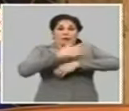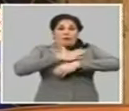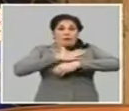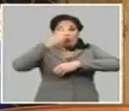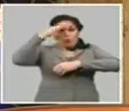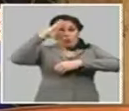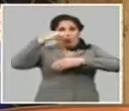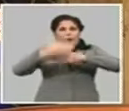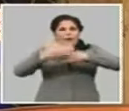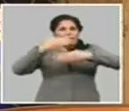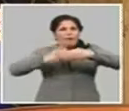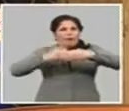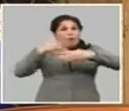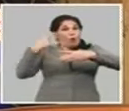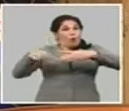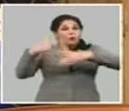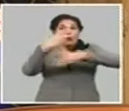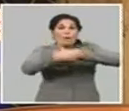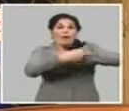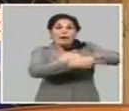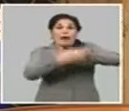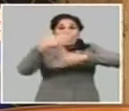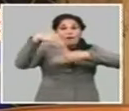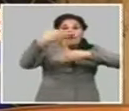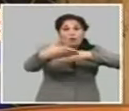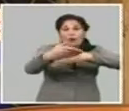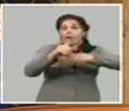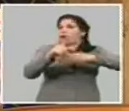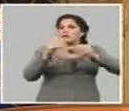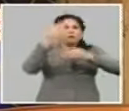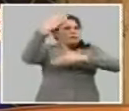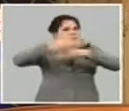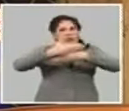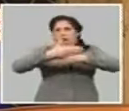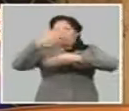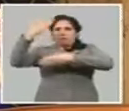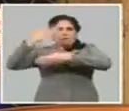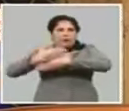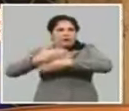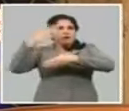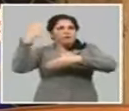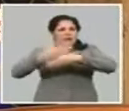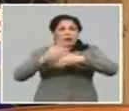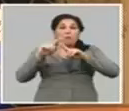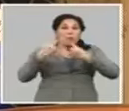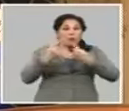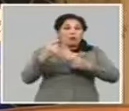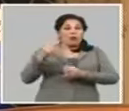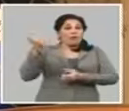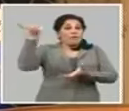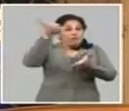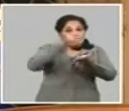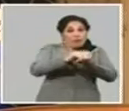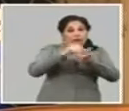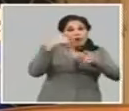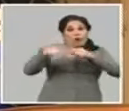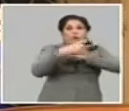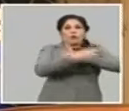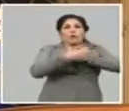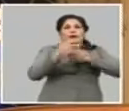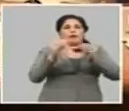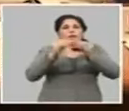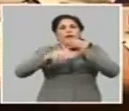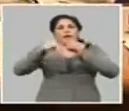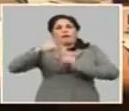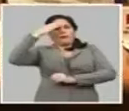necesario porque prácticamente todos los casos que hemos tenido han estado vinculados o han estado en el exterior el